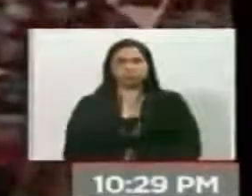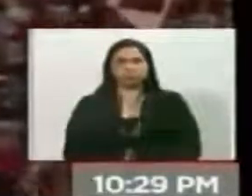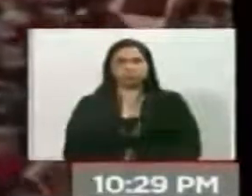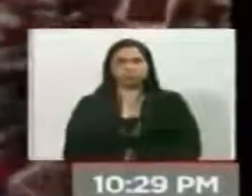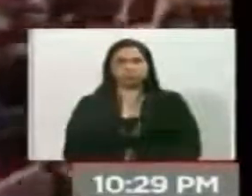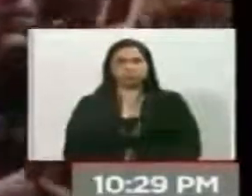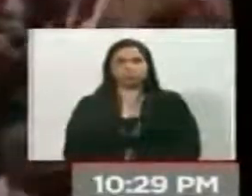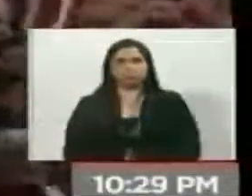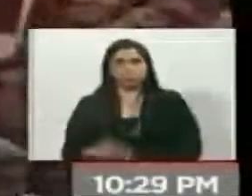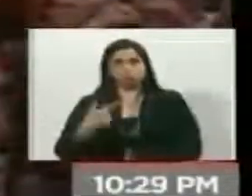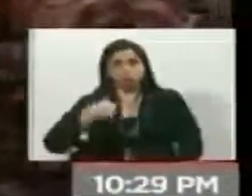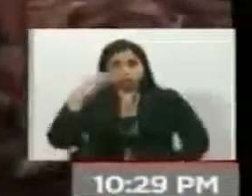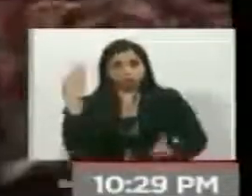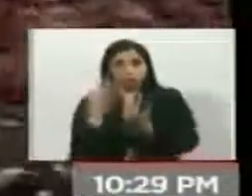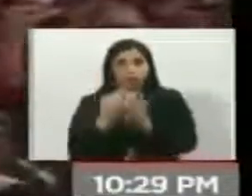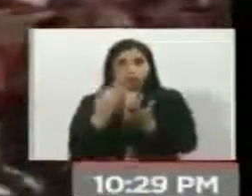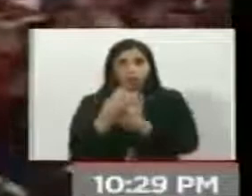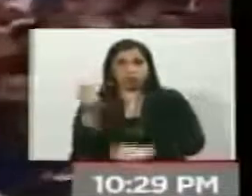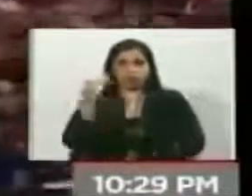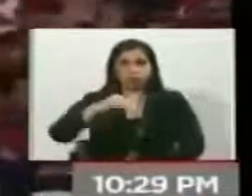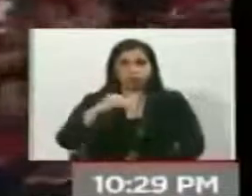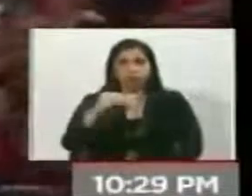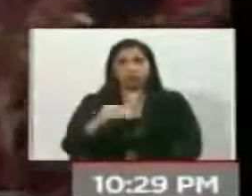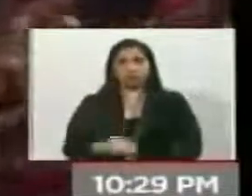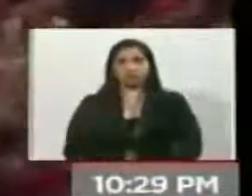Y estoy seguro además que